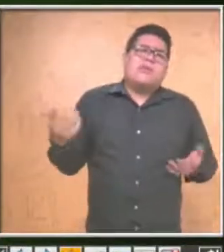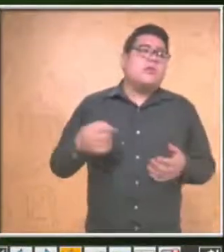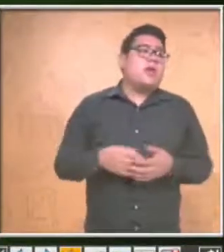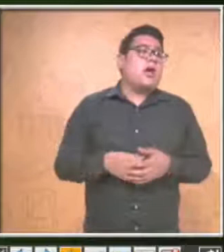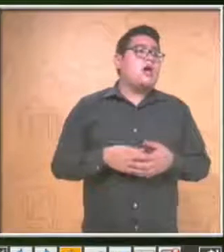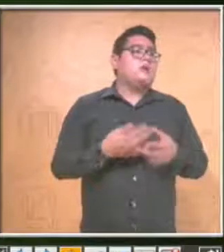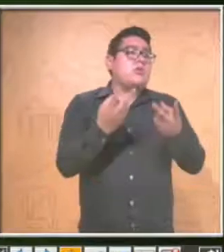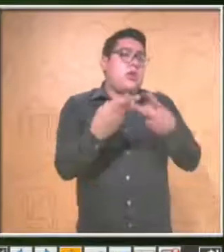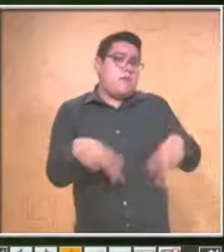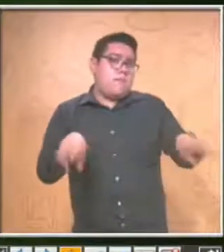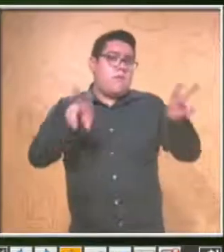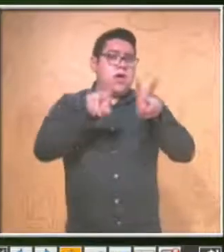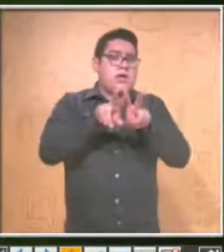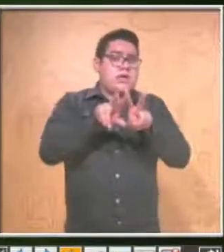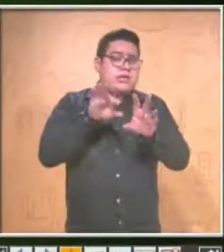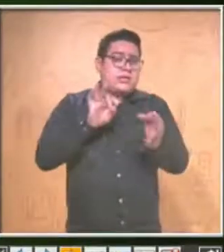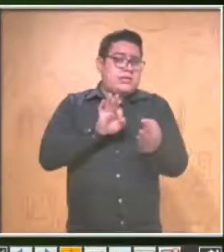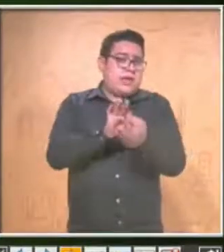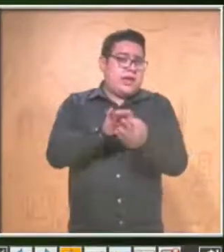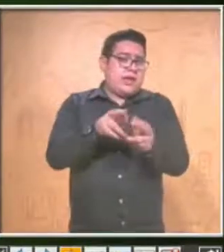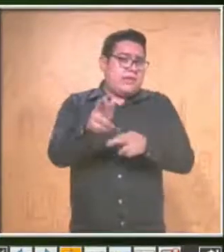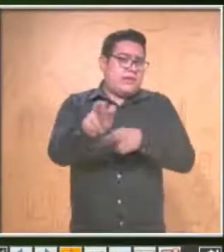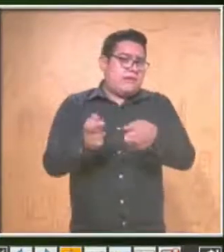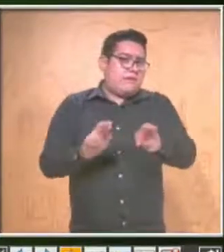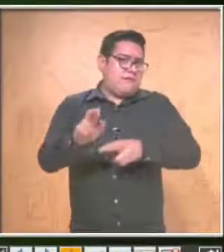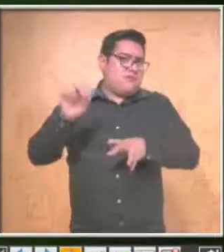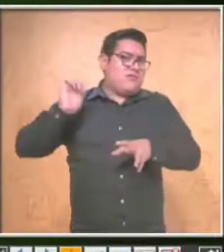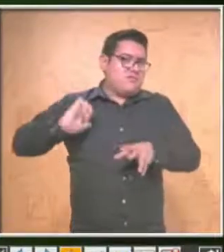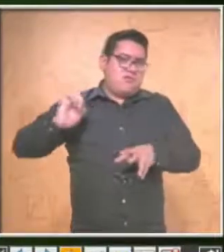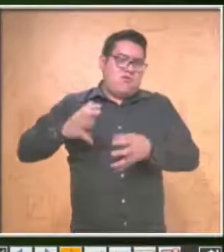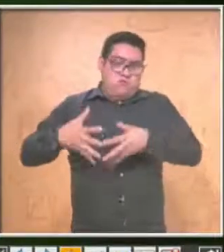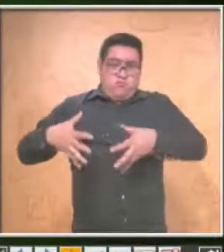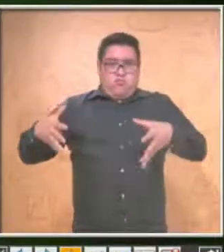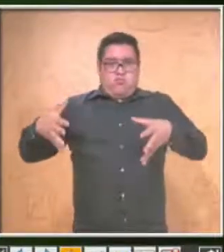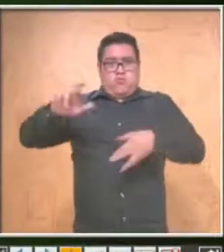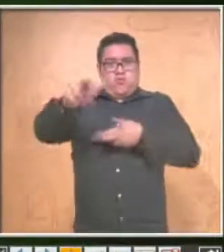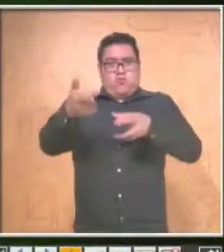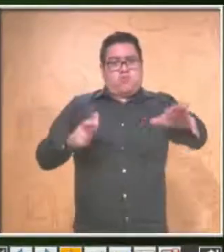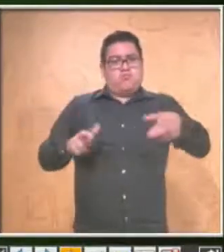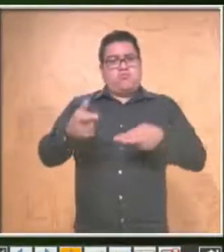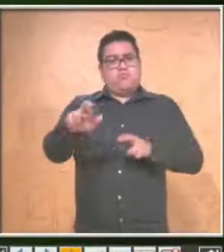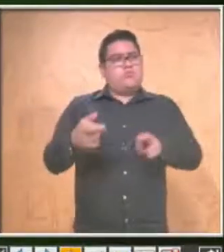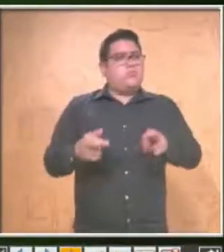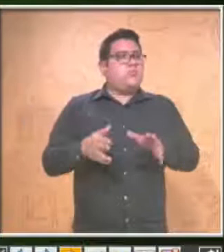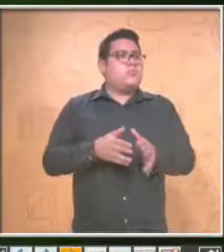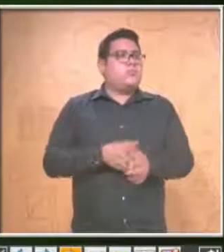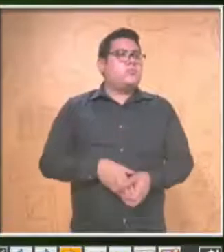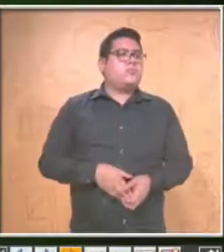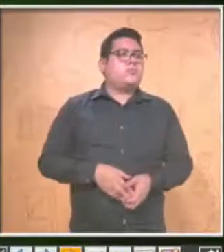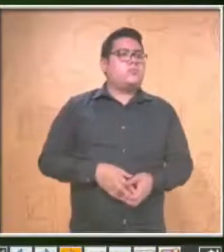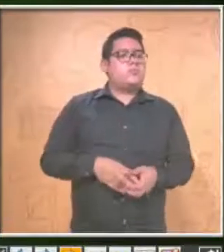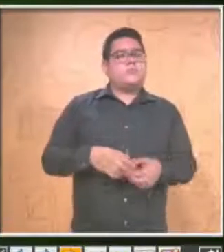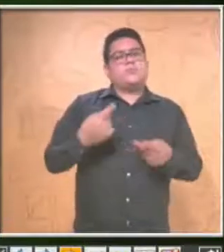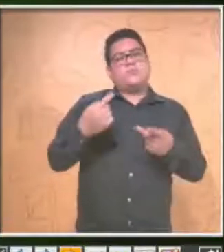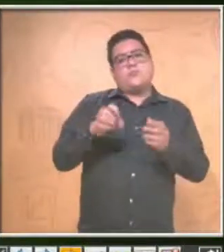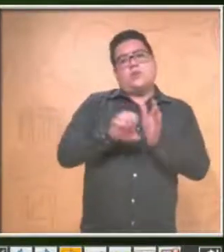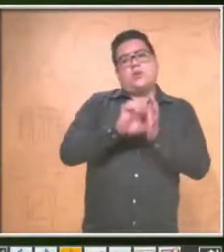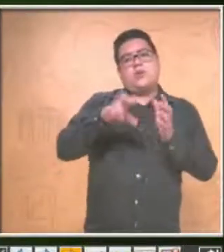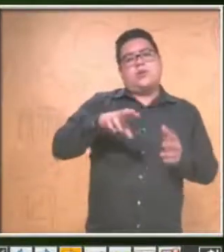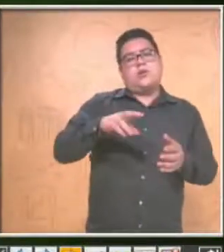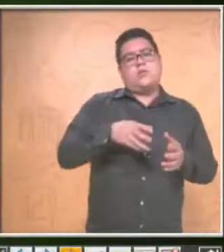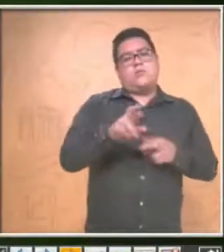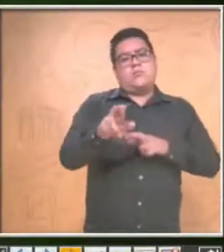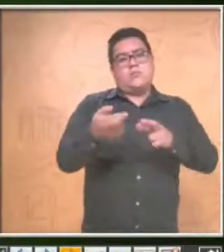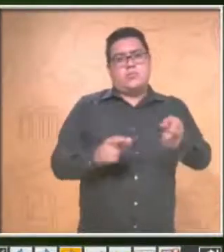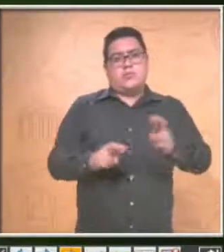valles aledaños a ríos grandes y viejos. Los egipcios al lado del río Nilo, los indios al lado